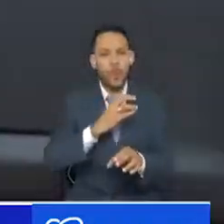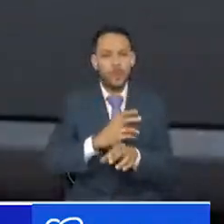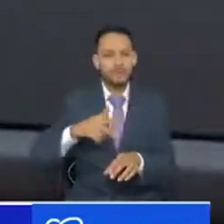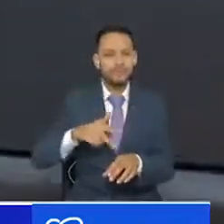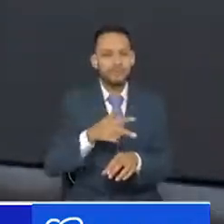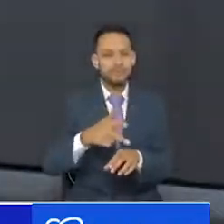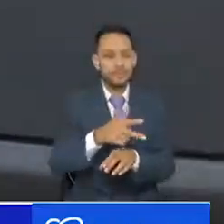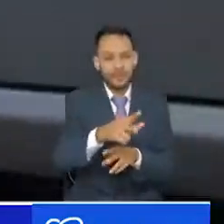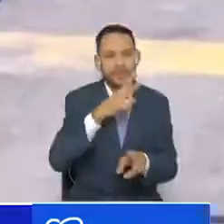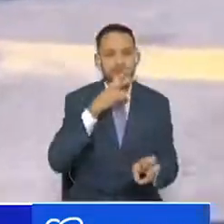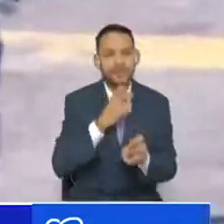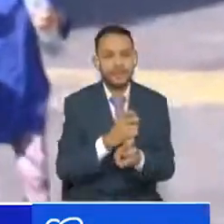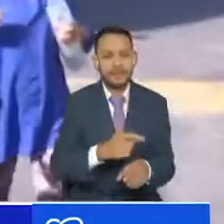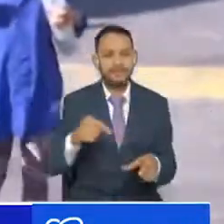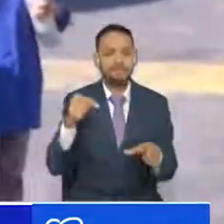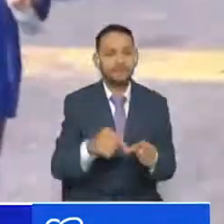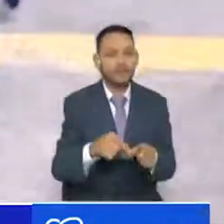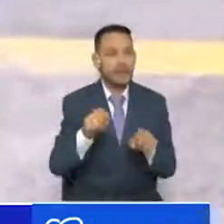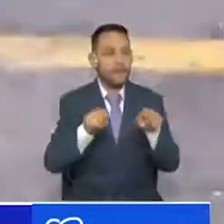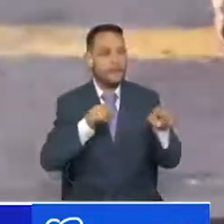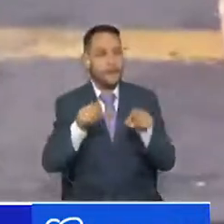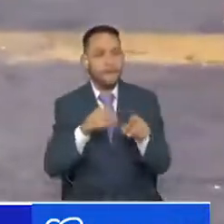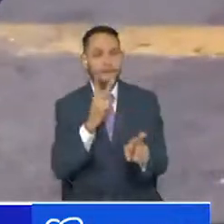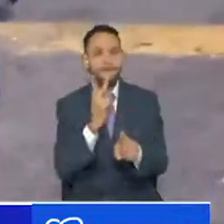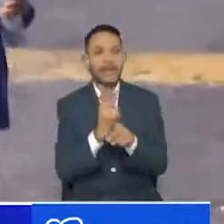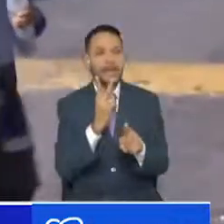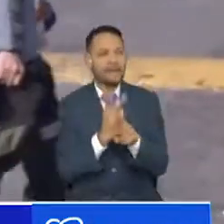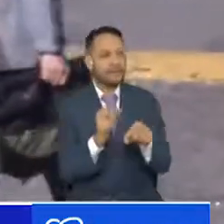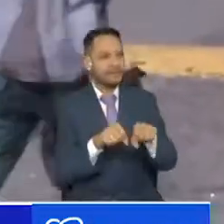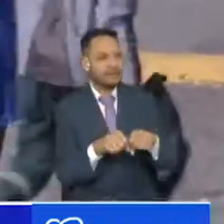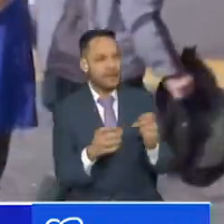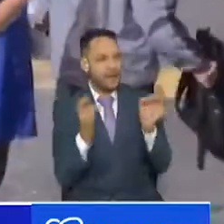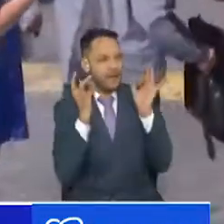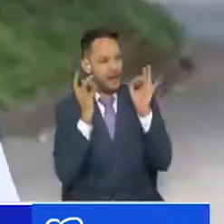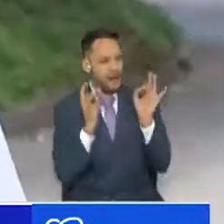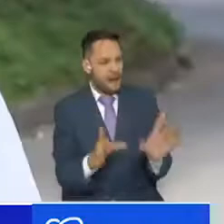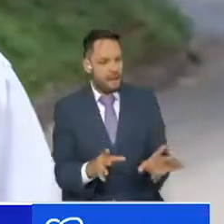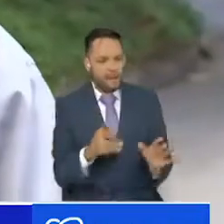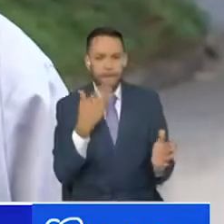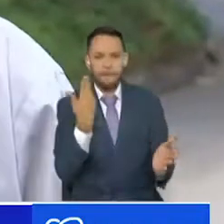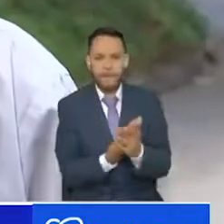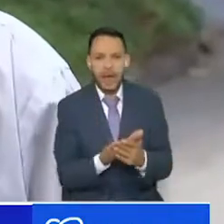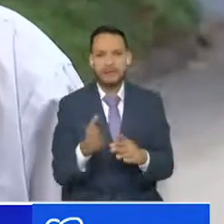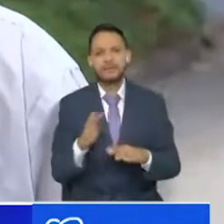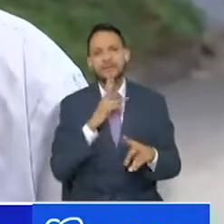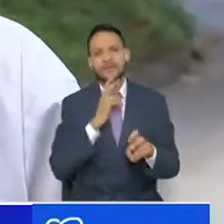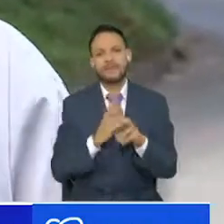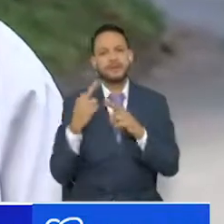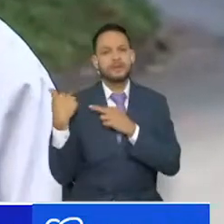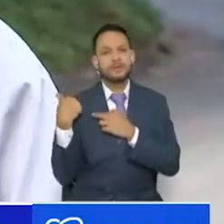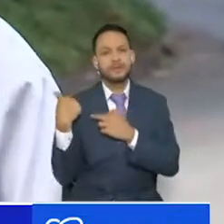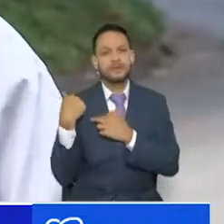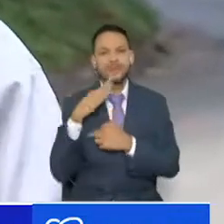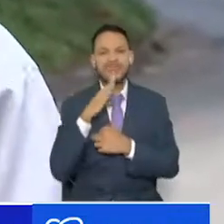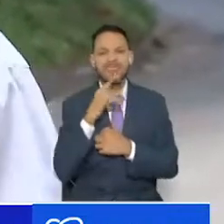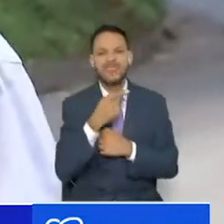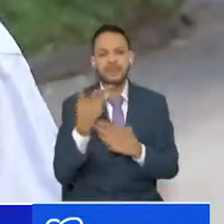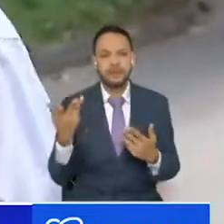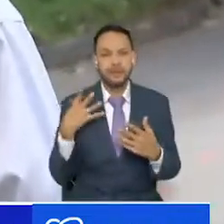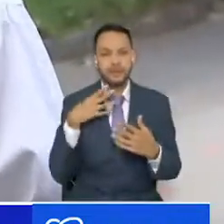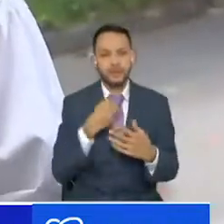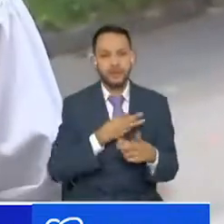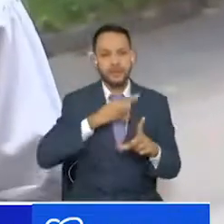ciudad el deterioro es tal que algunos puntos se han presentado accidentes y nadie responde telecafé noticias más cerca de la comunidad